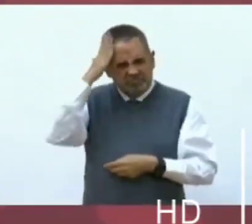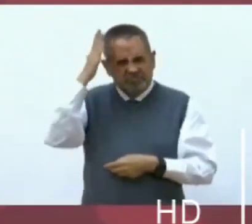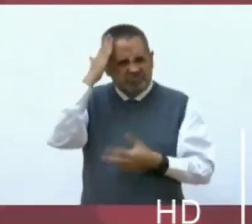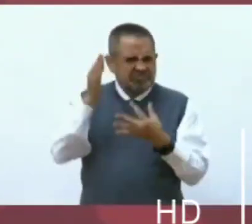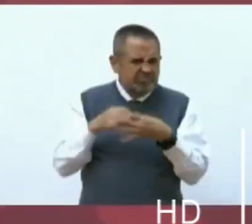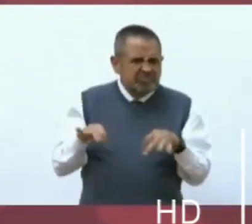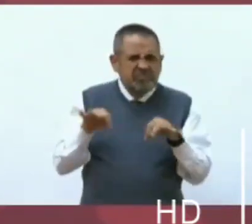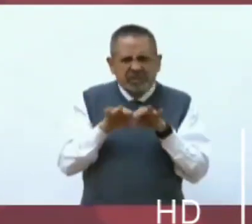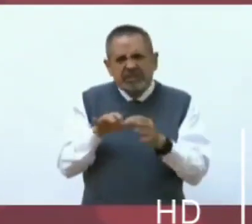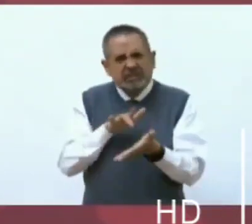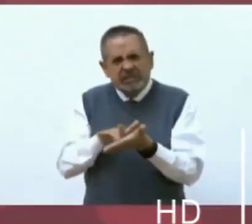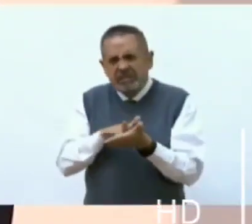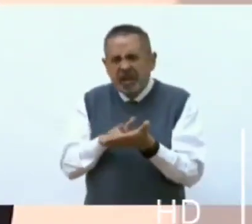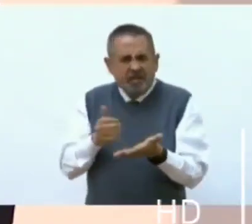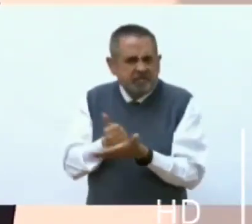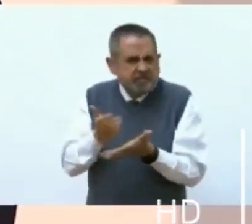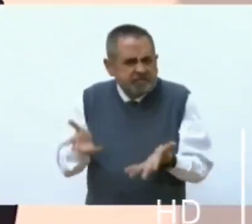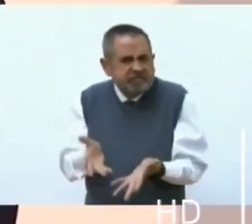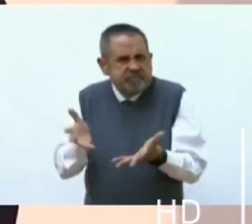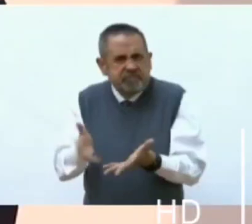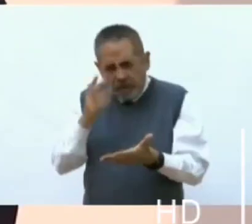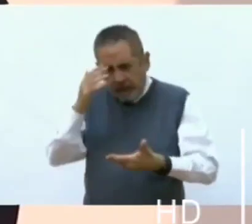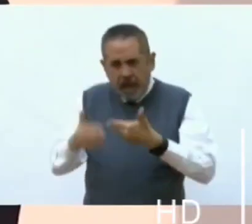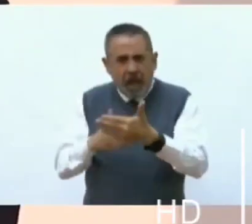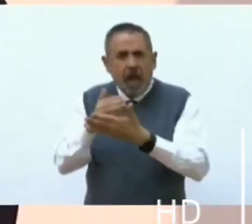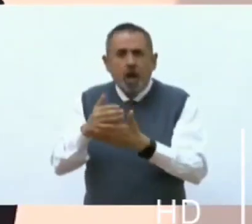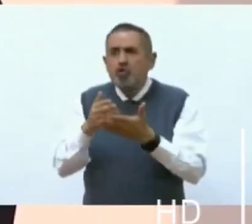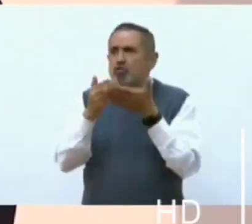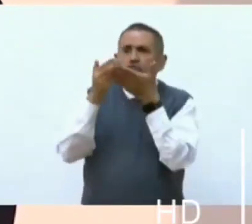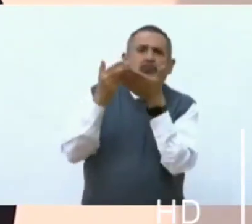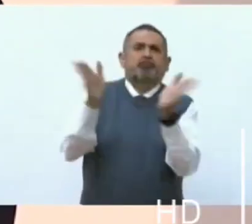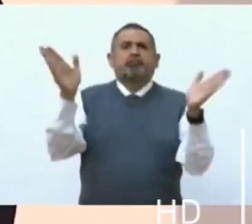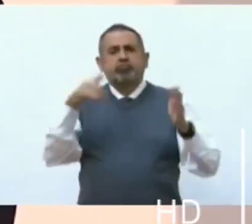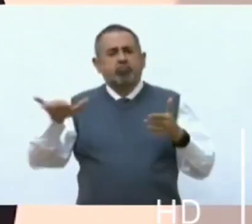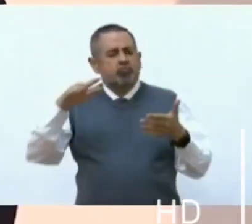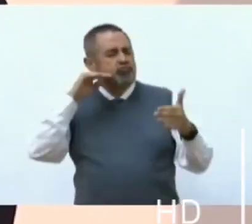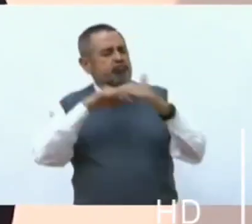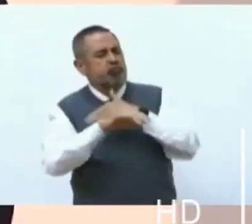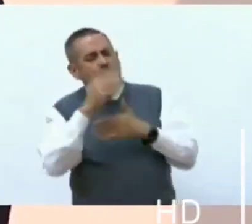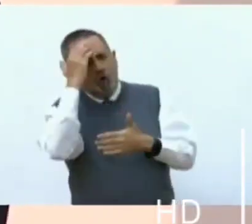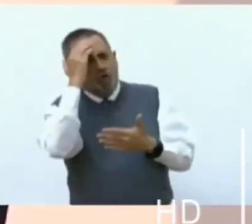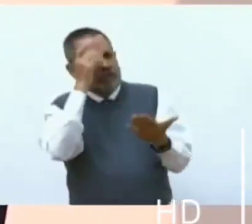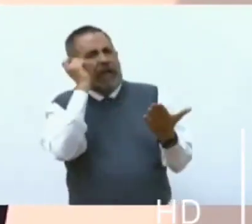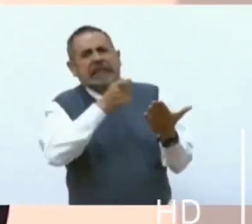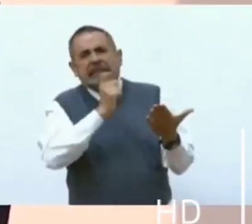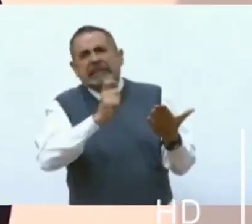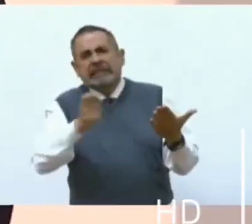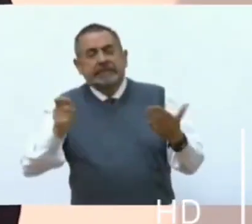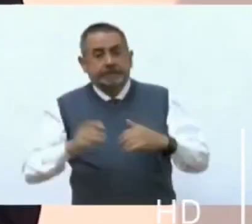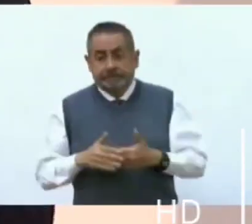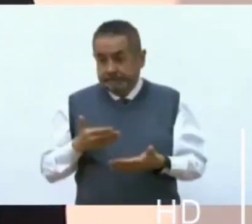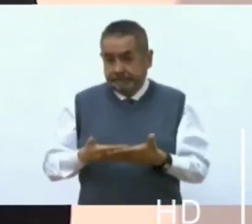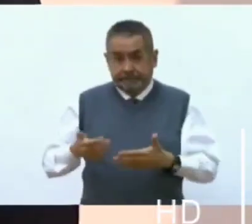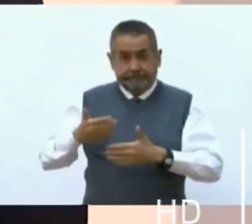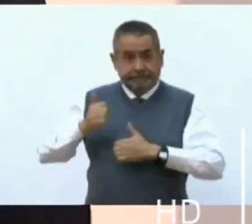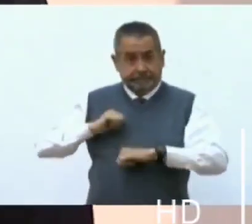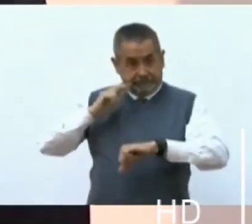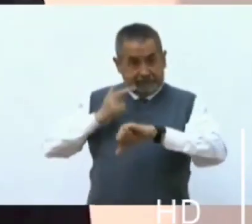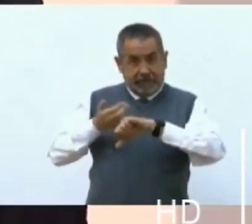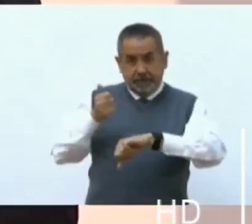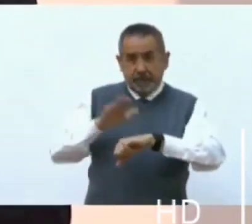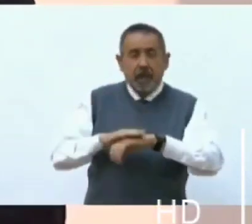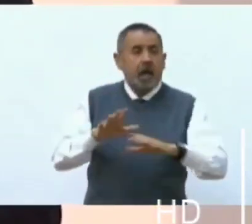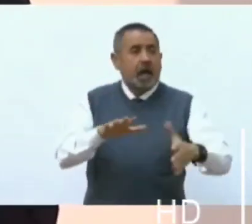para la preservación y acceso al patrimonio documental del país. Esta administración recibió